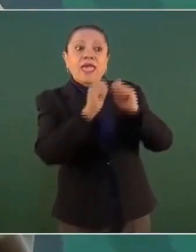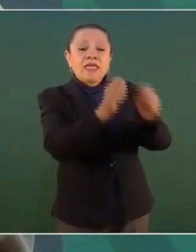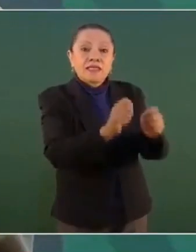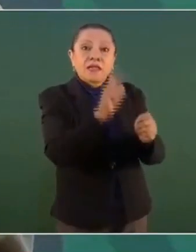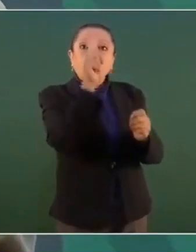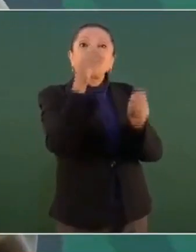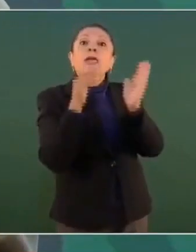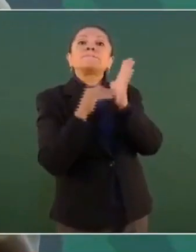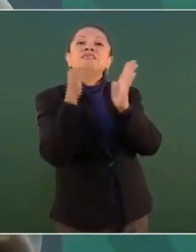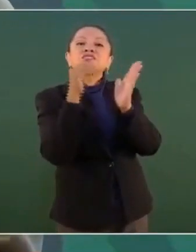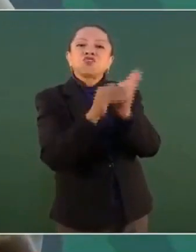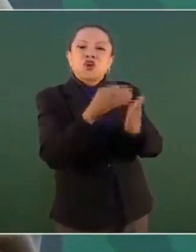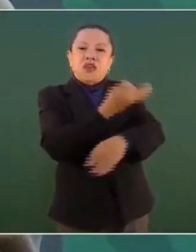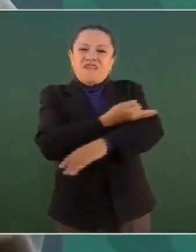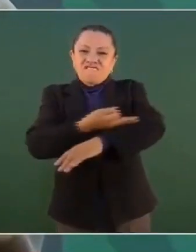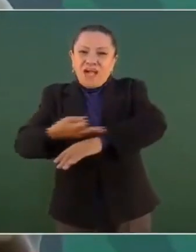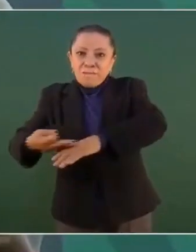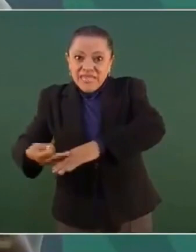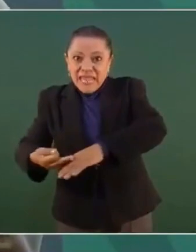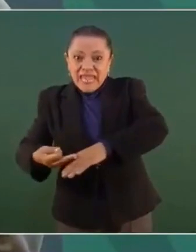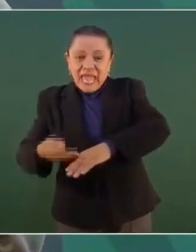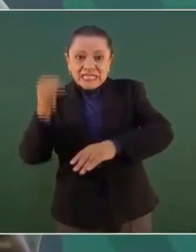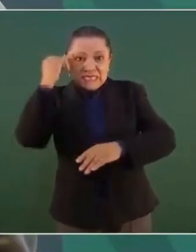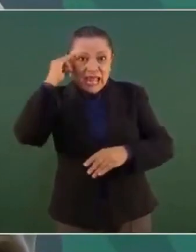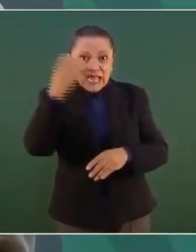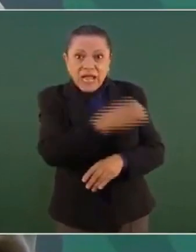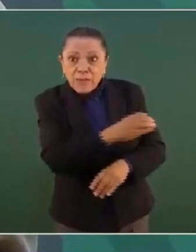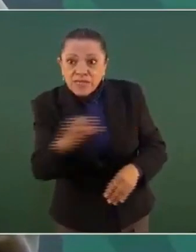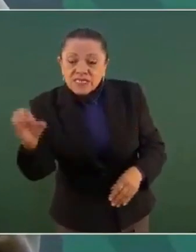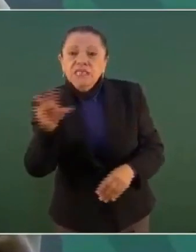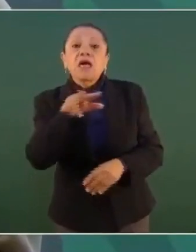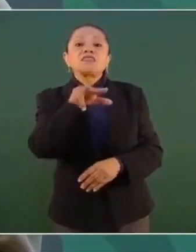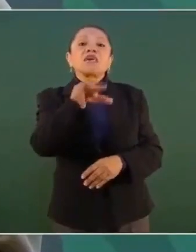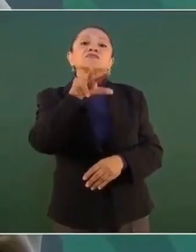de familias campesinas 18 millones de hectáreas.